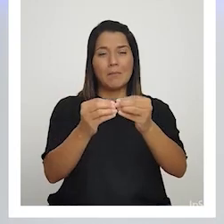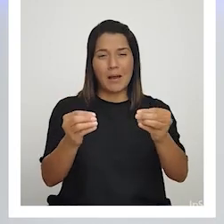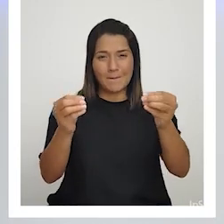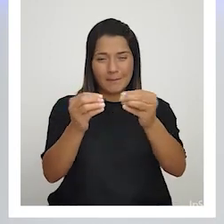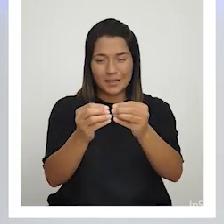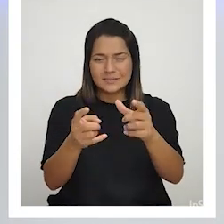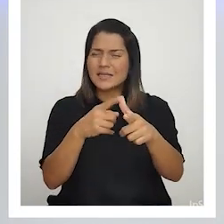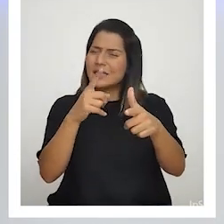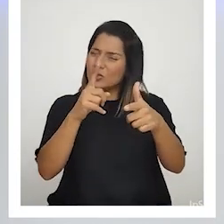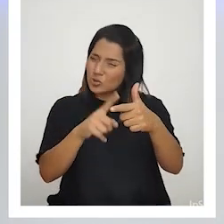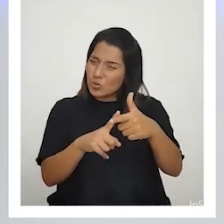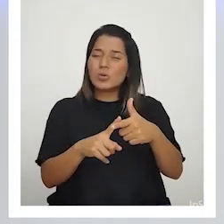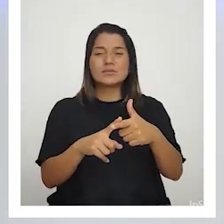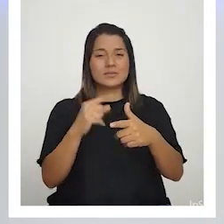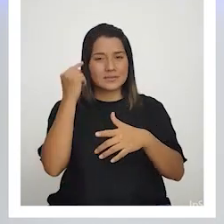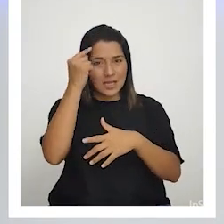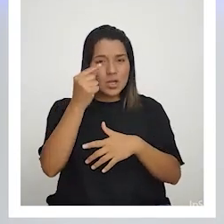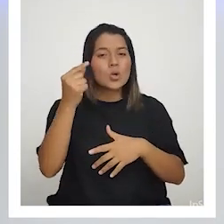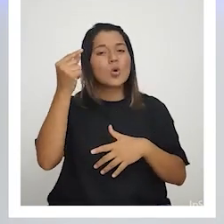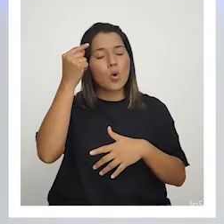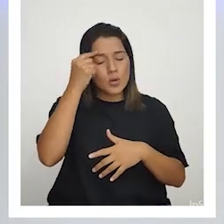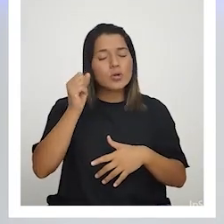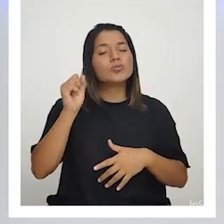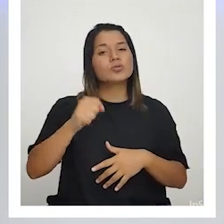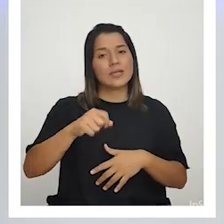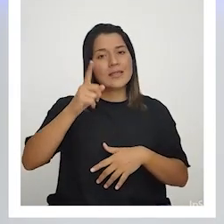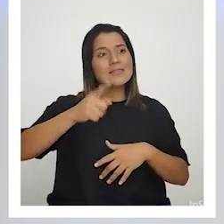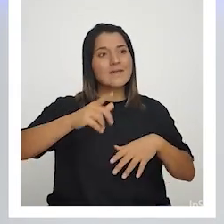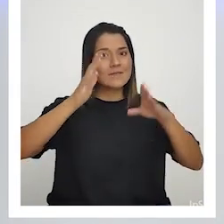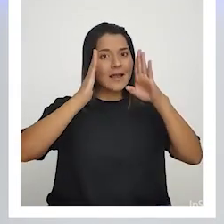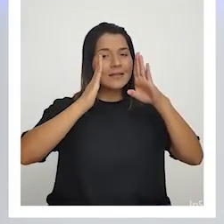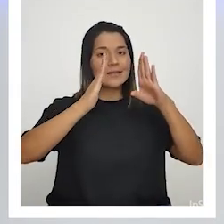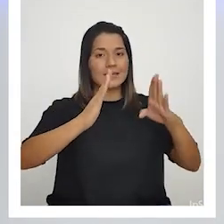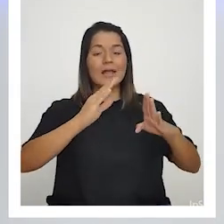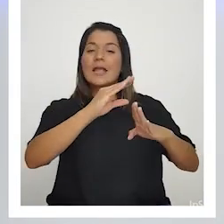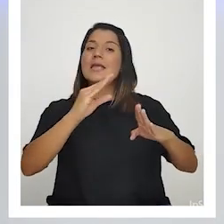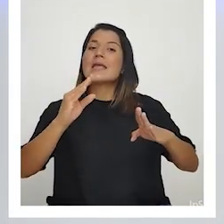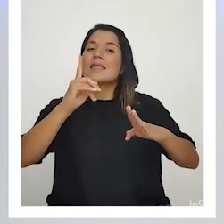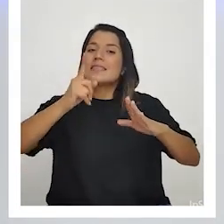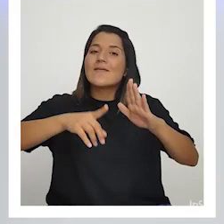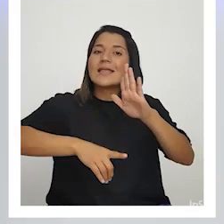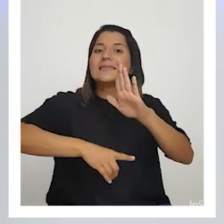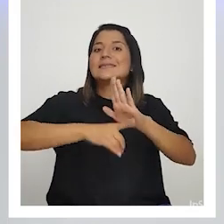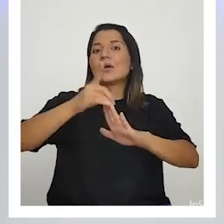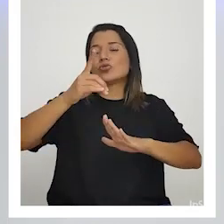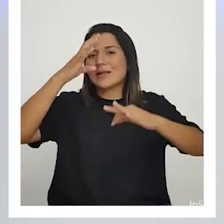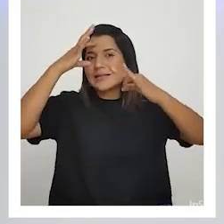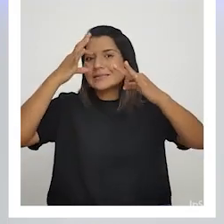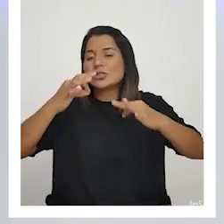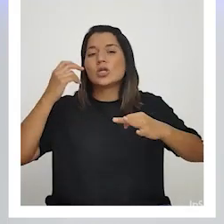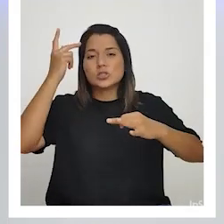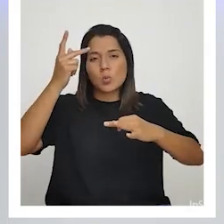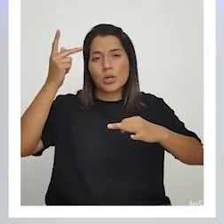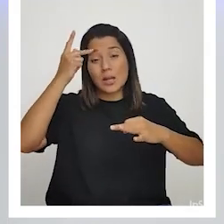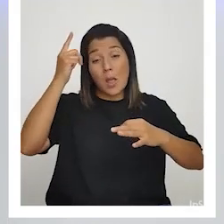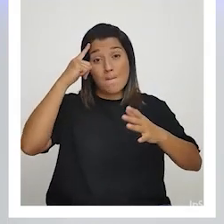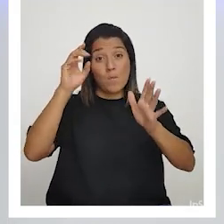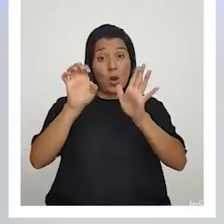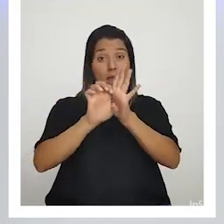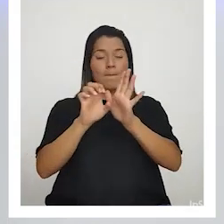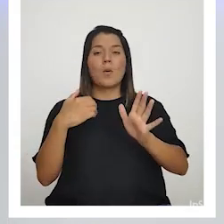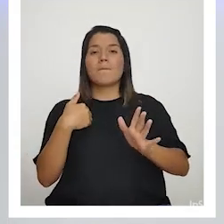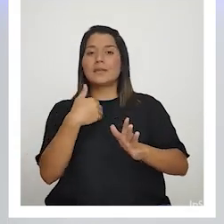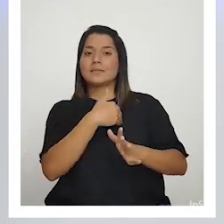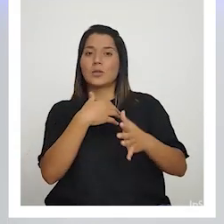el que el gobierno sí debe de poner atención y desarrollar políticas públicas. Por ejemplo, el Ministerio de Salud tiene